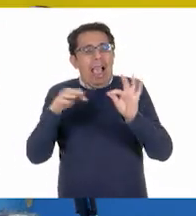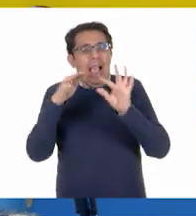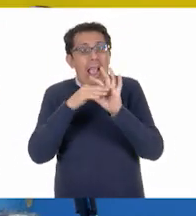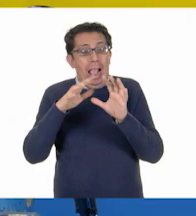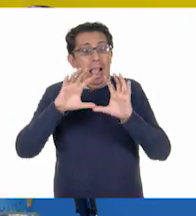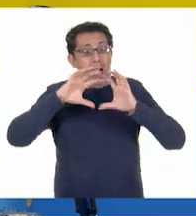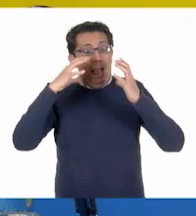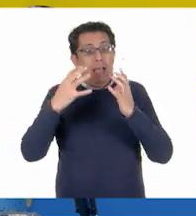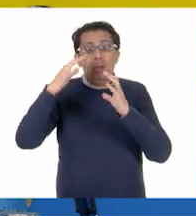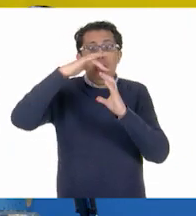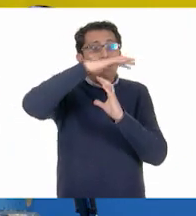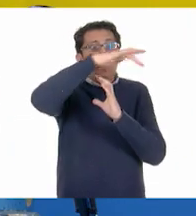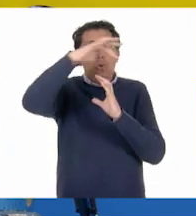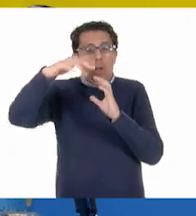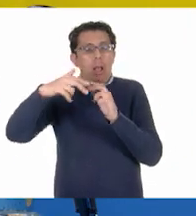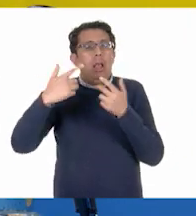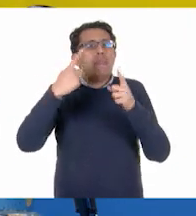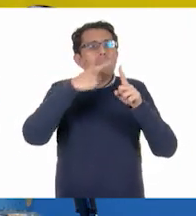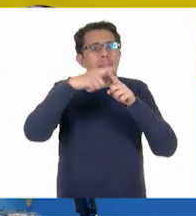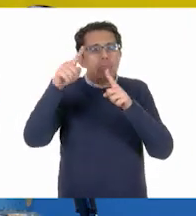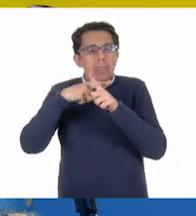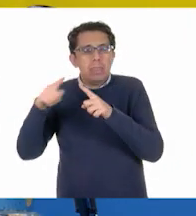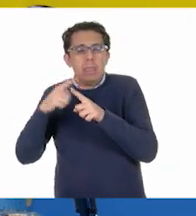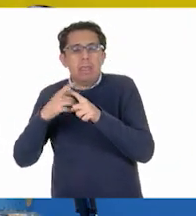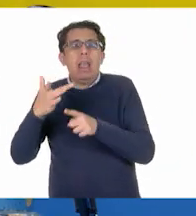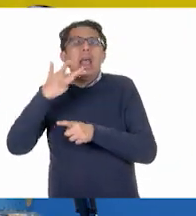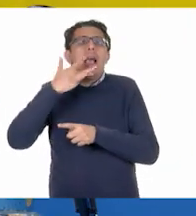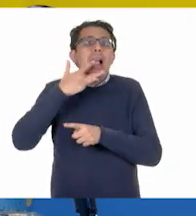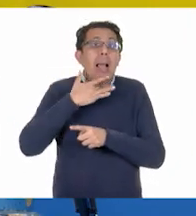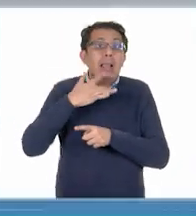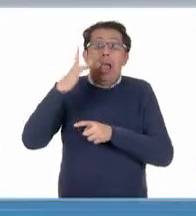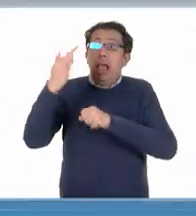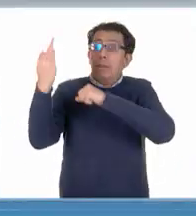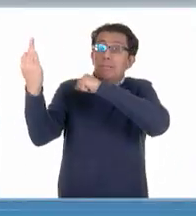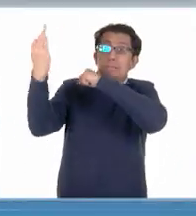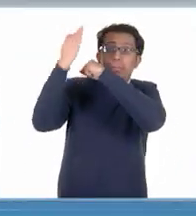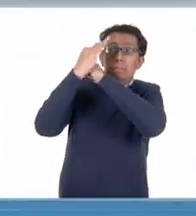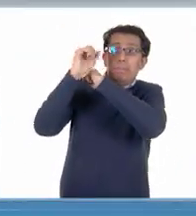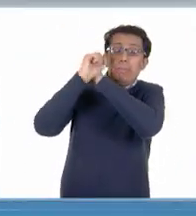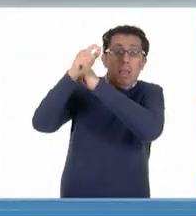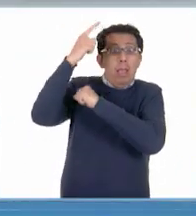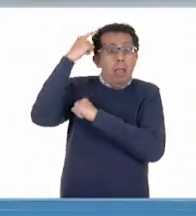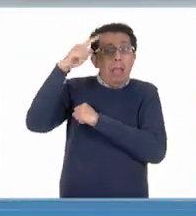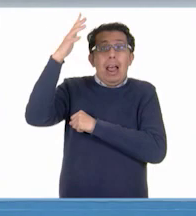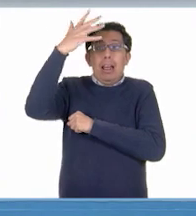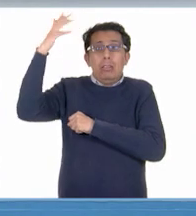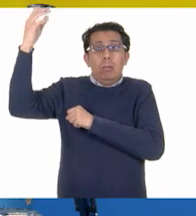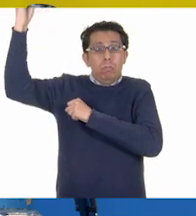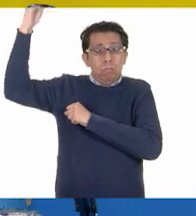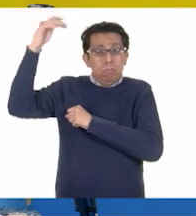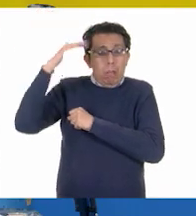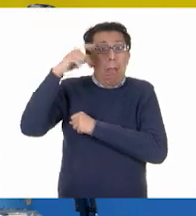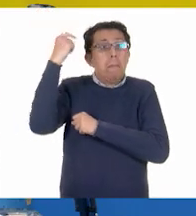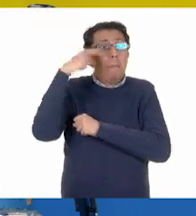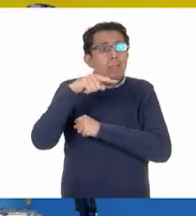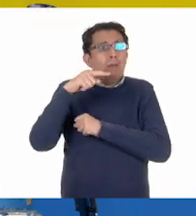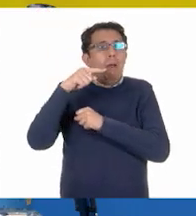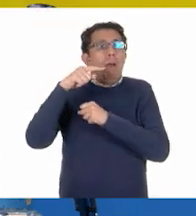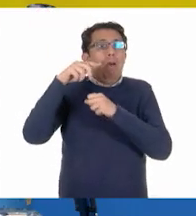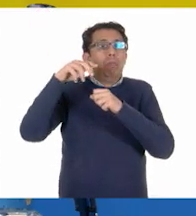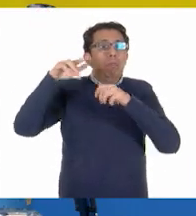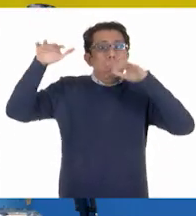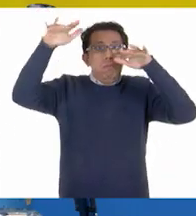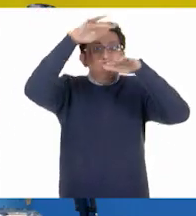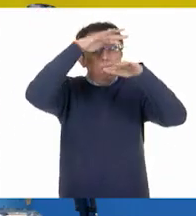que nos protegen, de la radiación del sol y de muchas otras cosas. También de los meteoritos. Exacto. Y que retienen